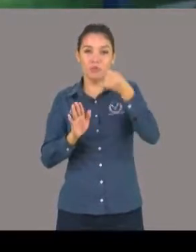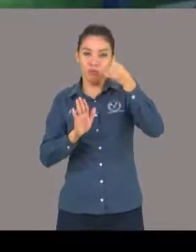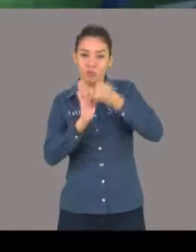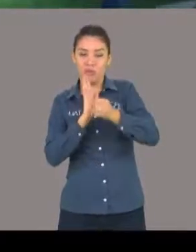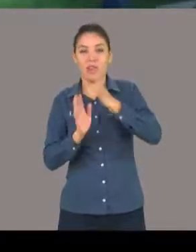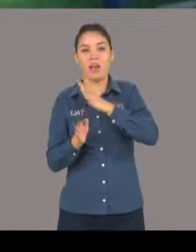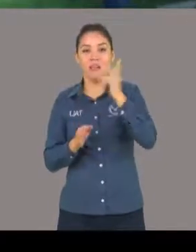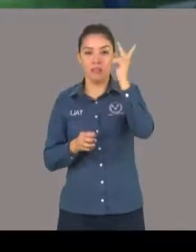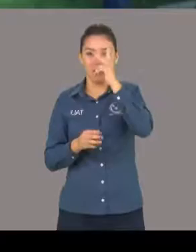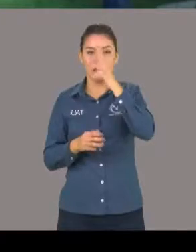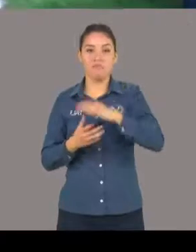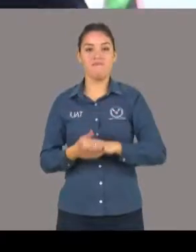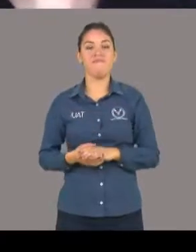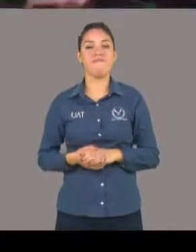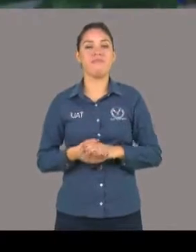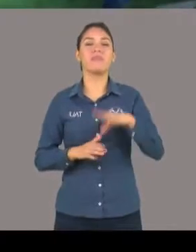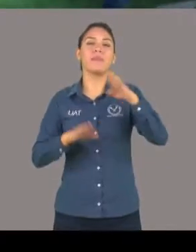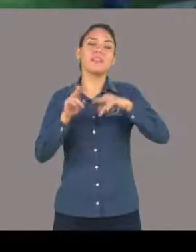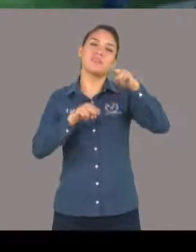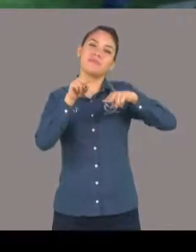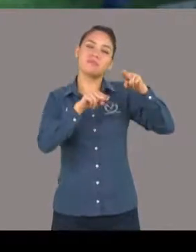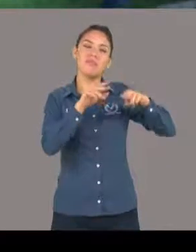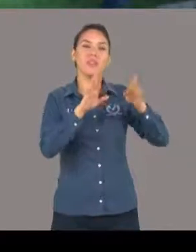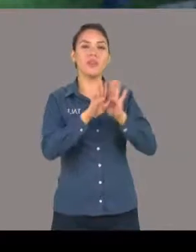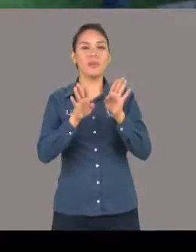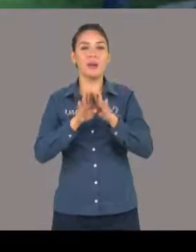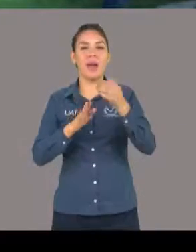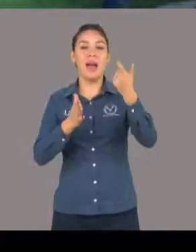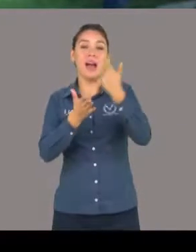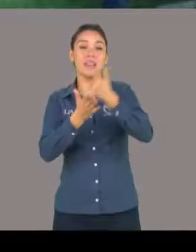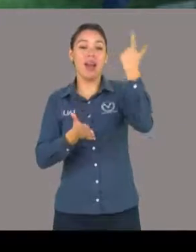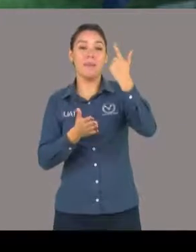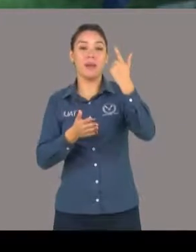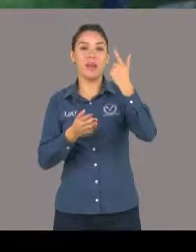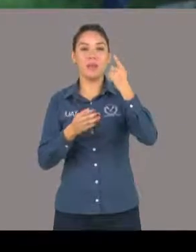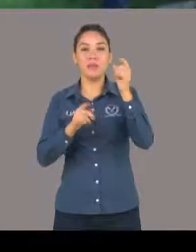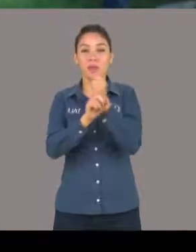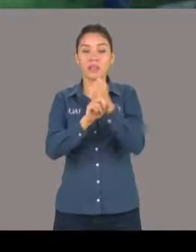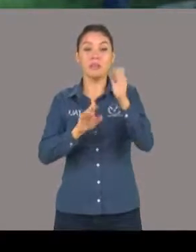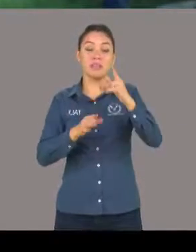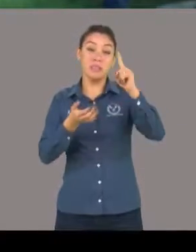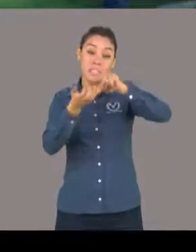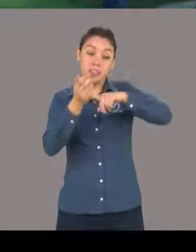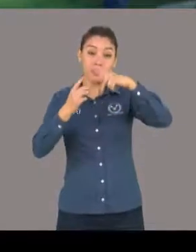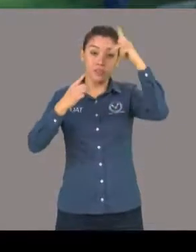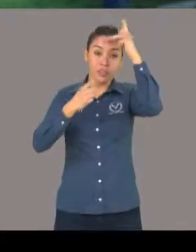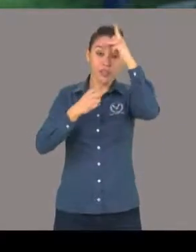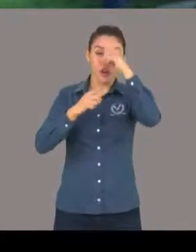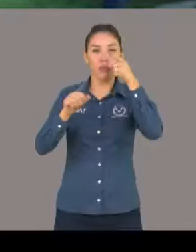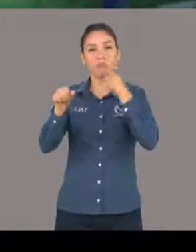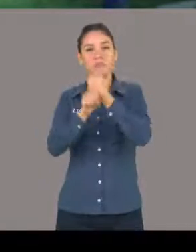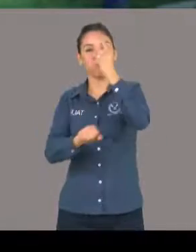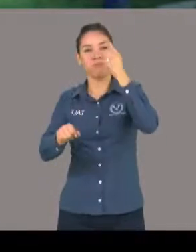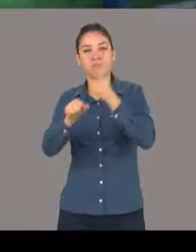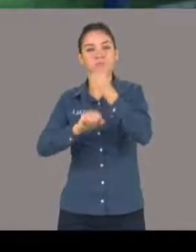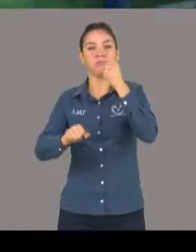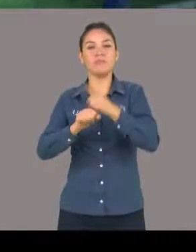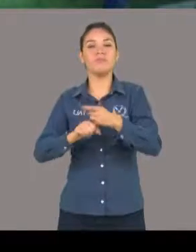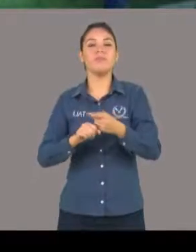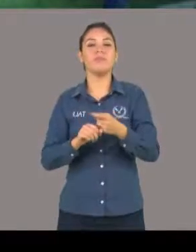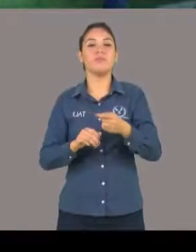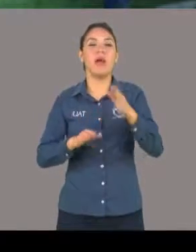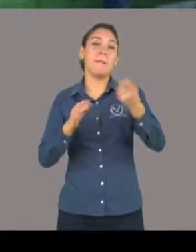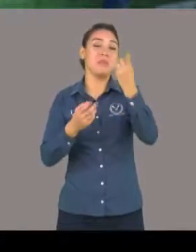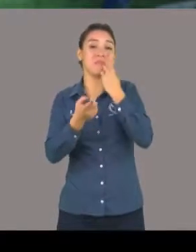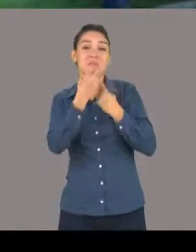alguna manera van subiendo en grado. Las estadísticas nos dicen que el nivel más grave de violencia es el psicológico, este normalizado, es decir,